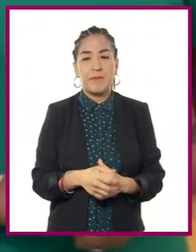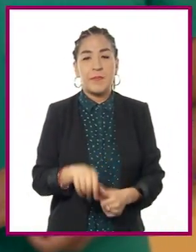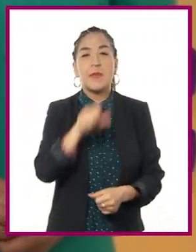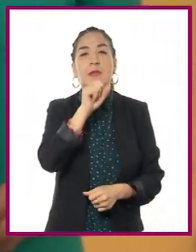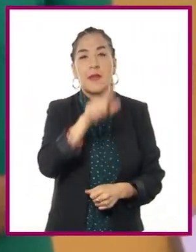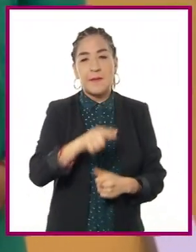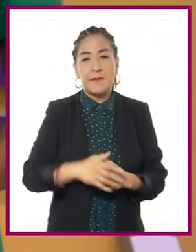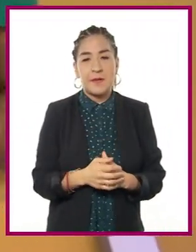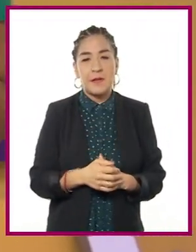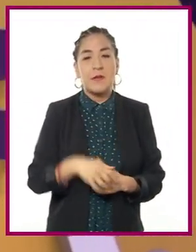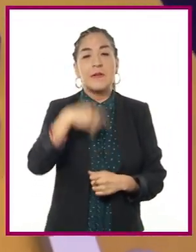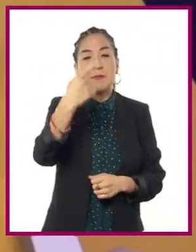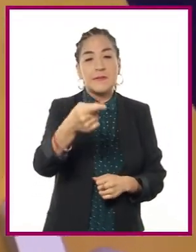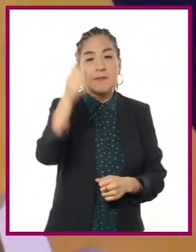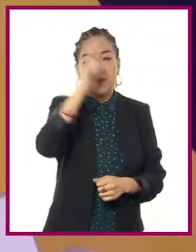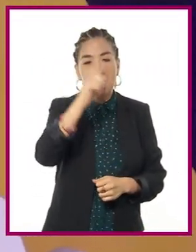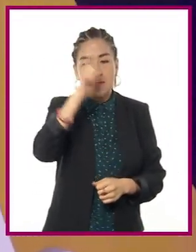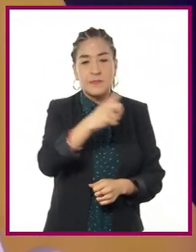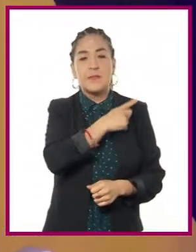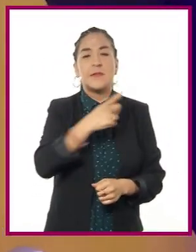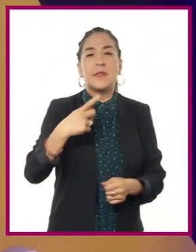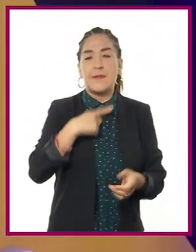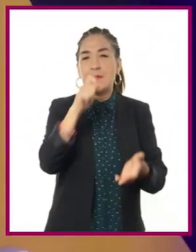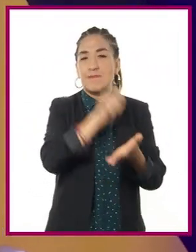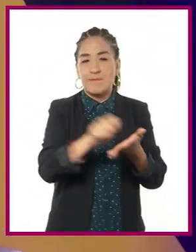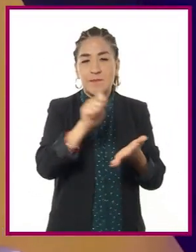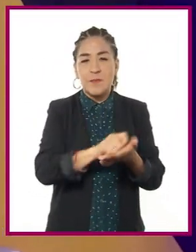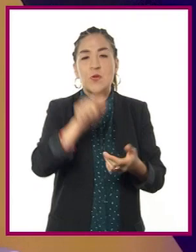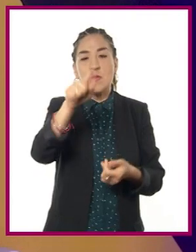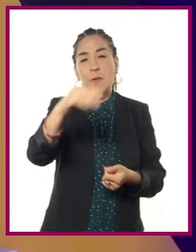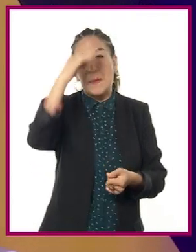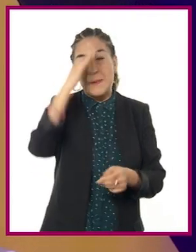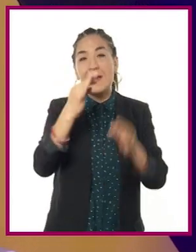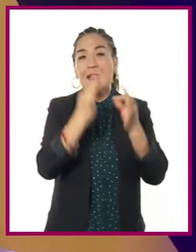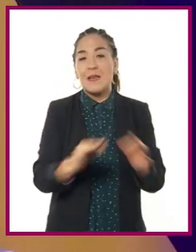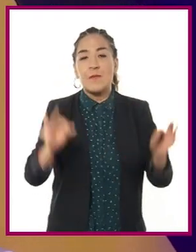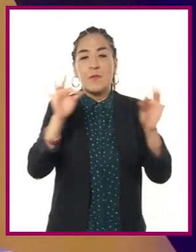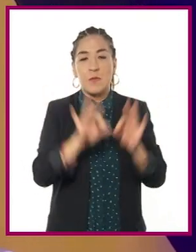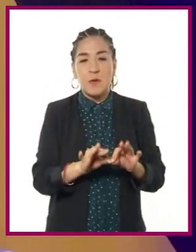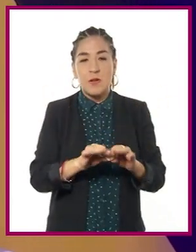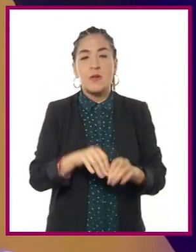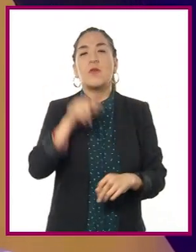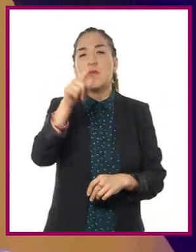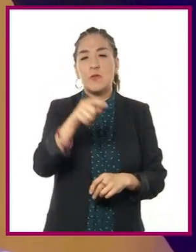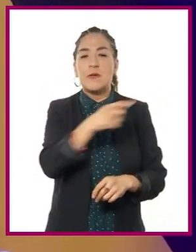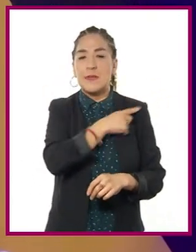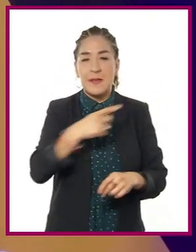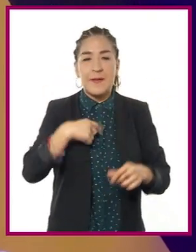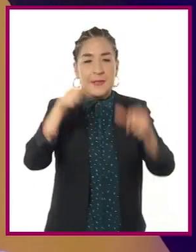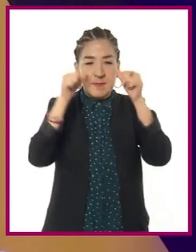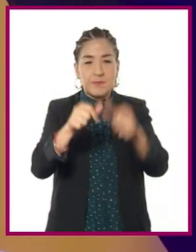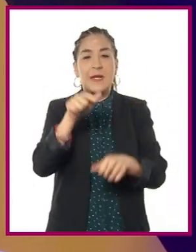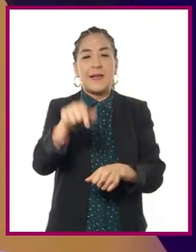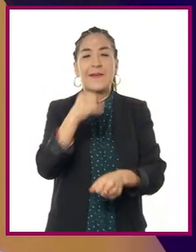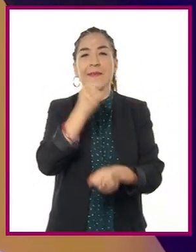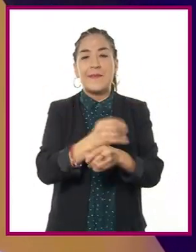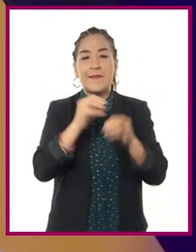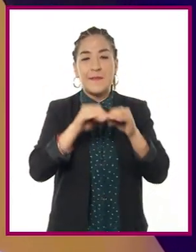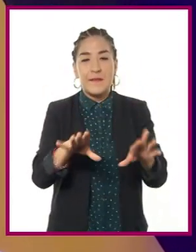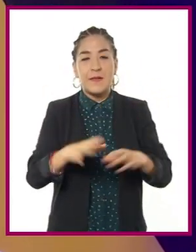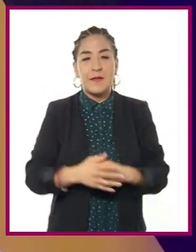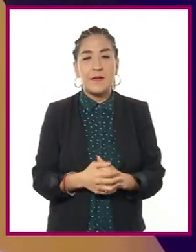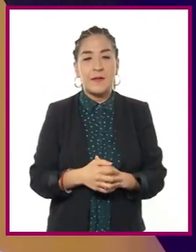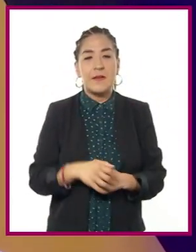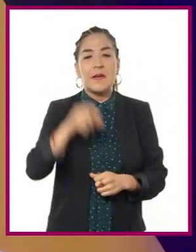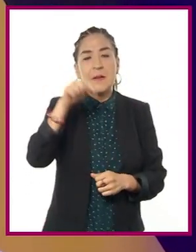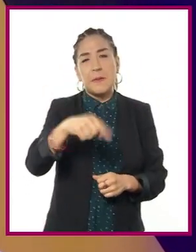Además, se les recomienda anotar lo que consideren importante y no perder detalle de la información.